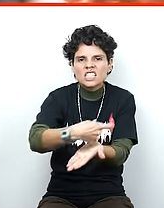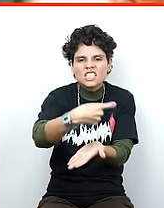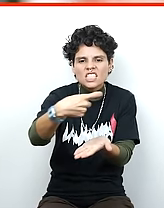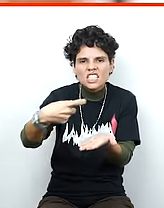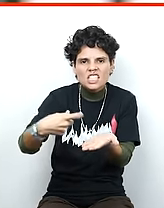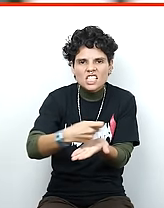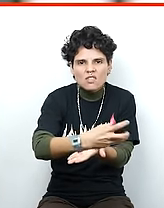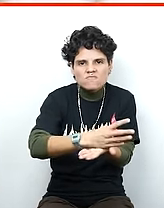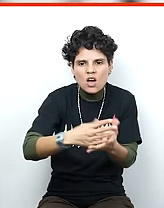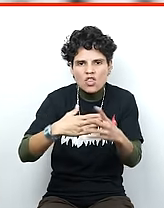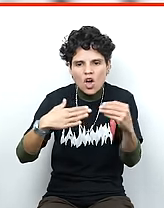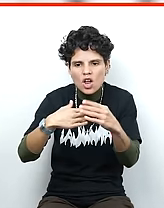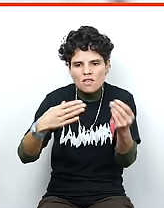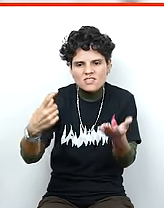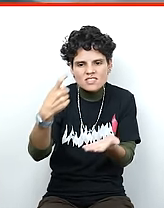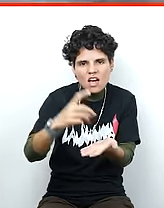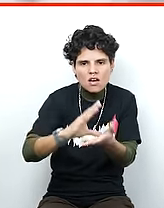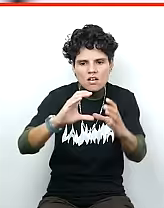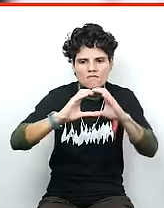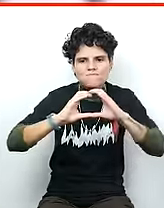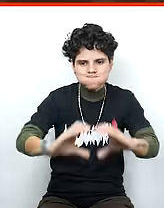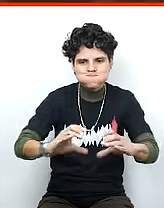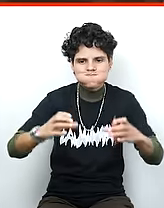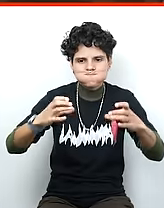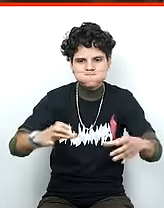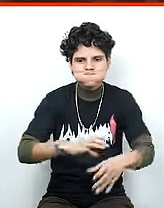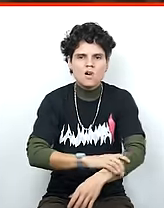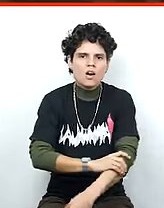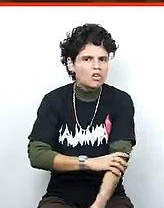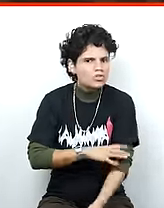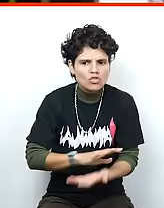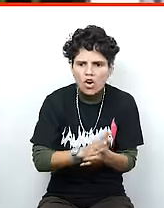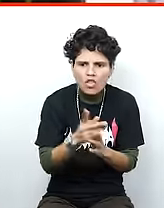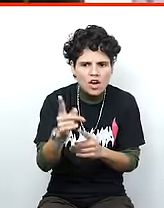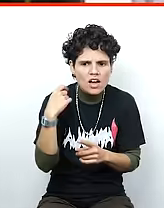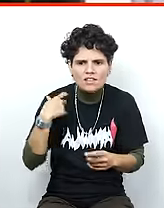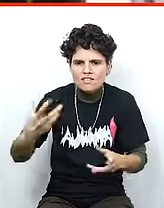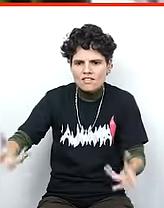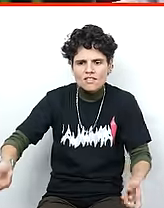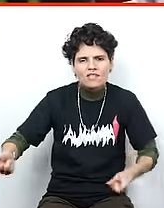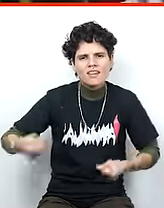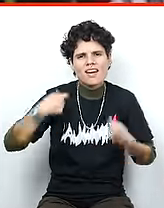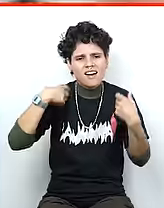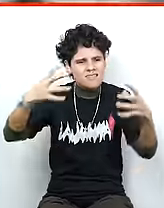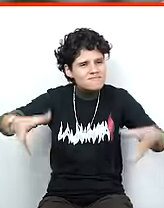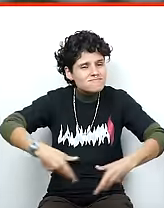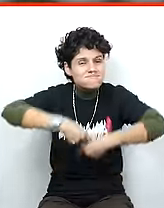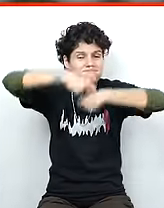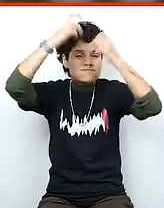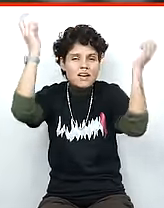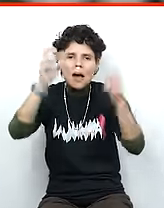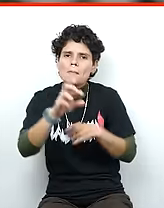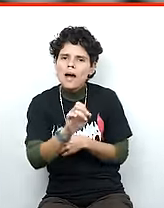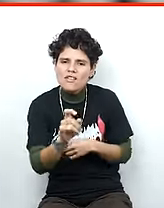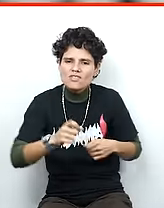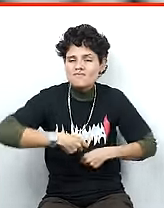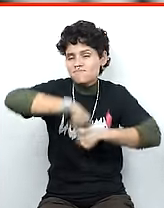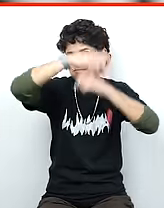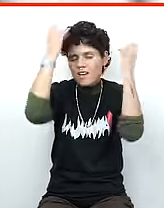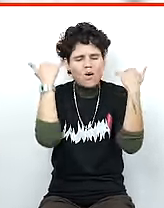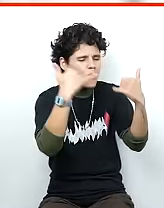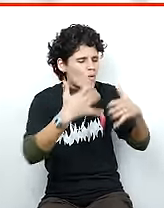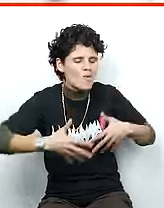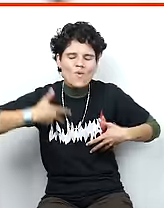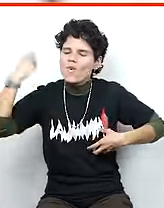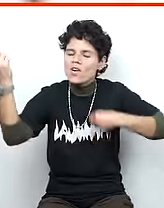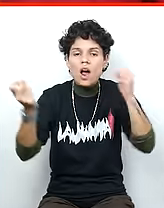¡Ah! Grabamos Feri ese tema, que todos los billetes que están en el suelo eran los billetes que le dieron. Pues se culiaron los pescados y va, los tiros para arriba, se volvió loco. Los dos, en verdad,